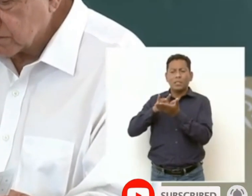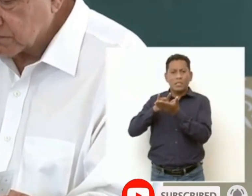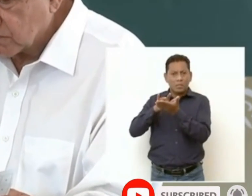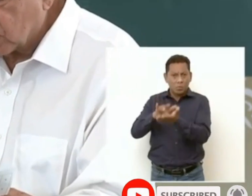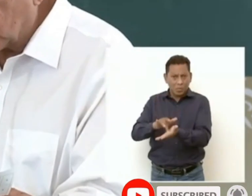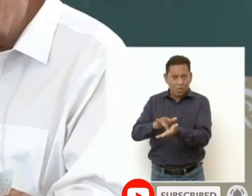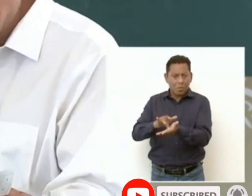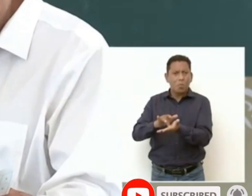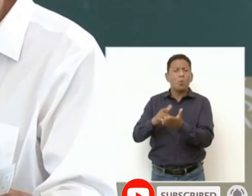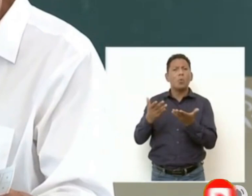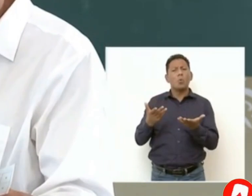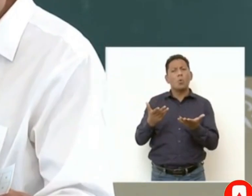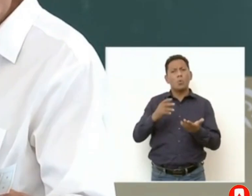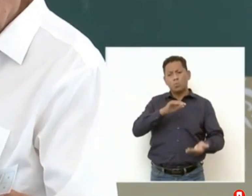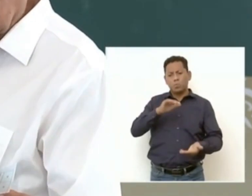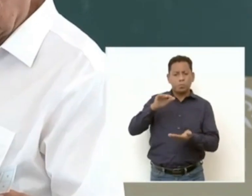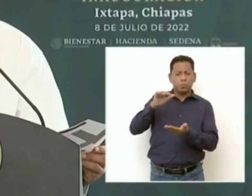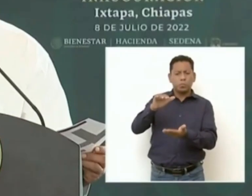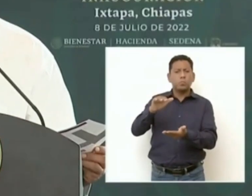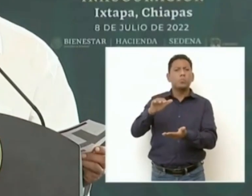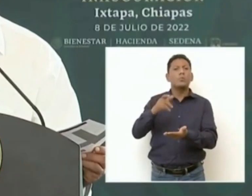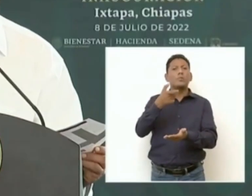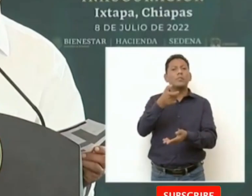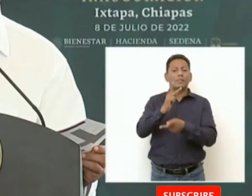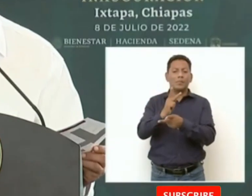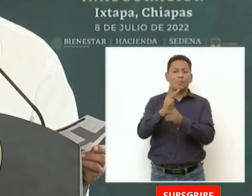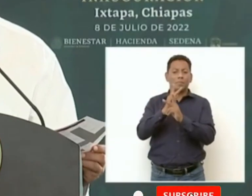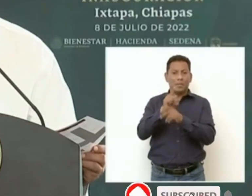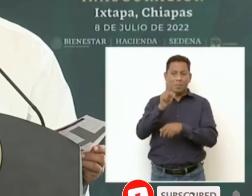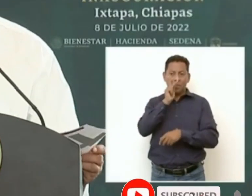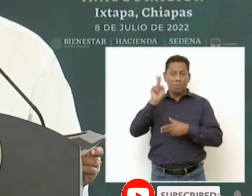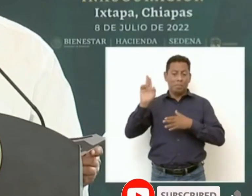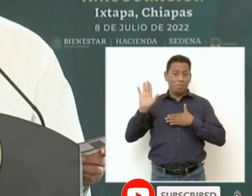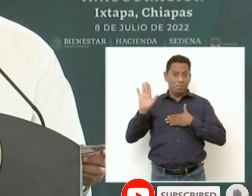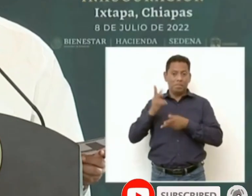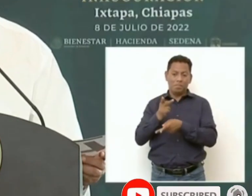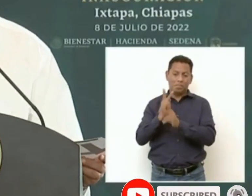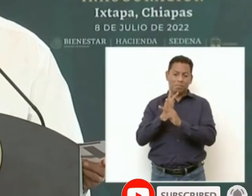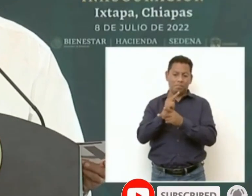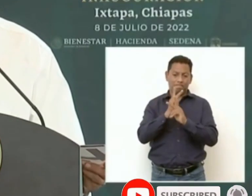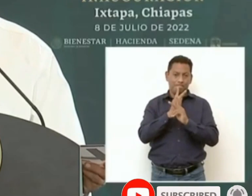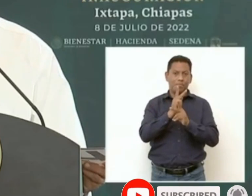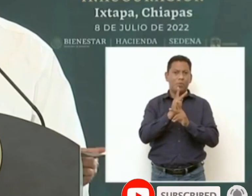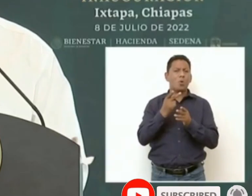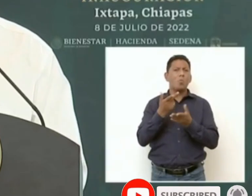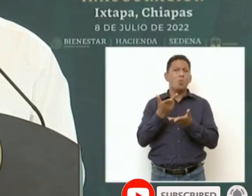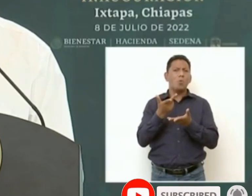apoyando con créditos a la palabra, con